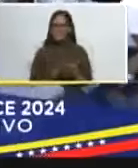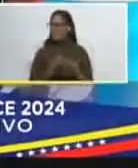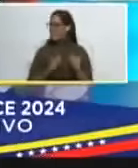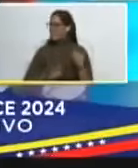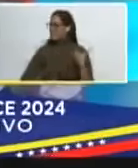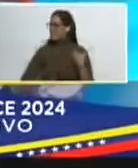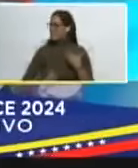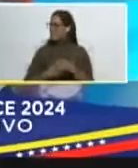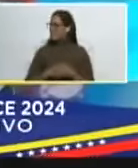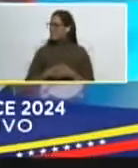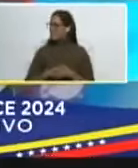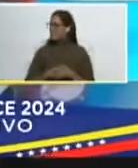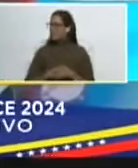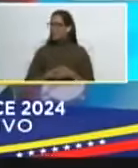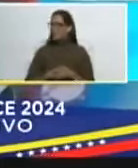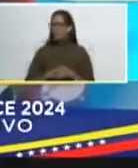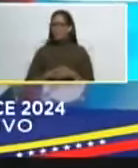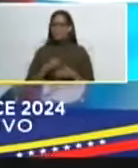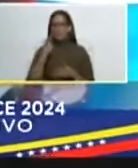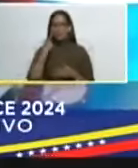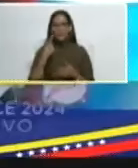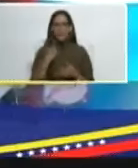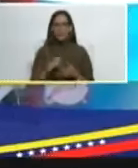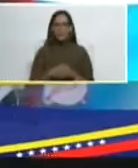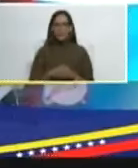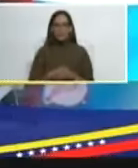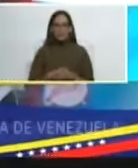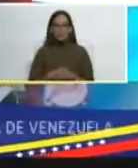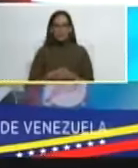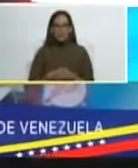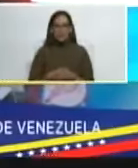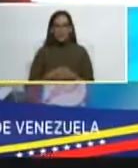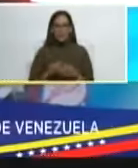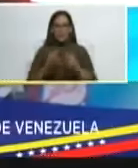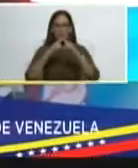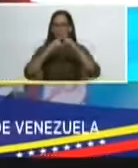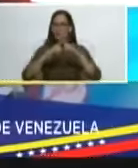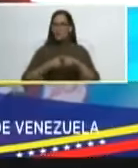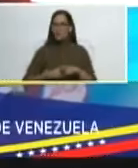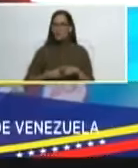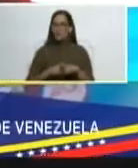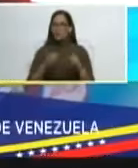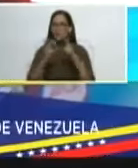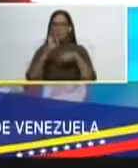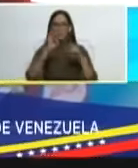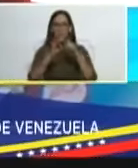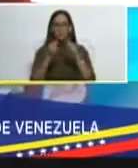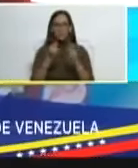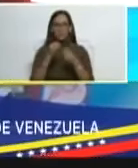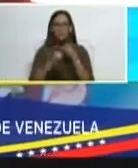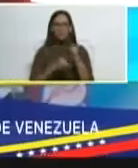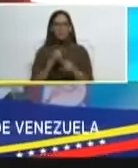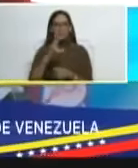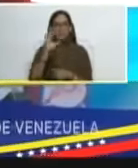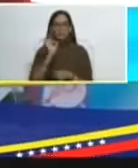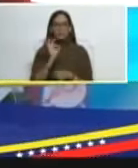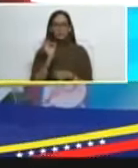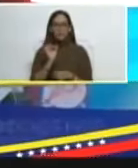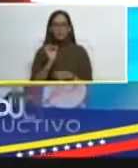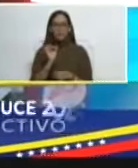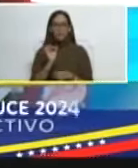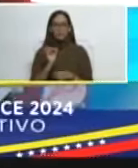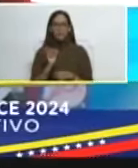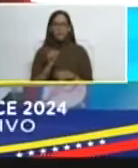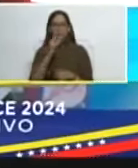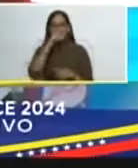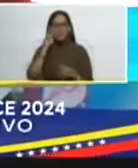Mire, la calculadora del Fondo Monetario Internacional suele equivocarse sobre Venezuela en tres puntos. En el año